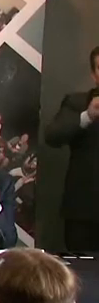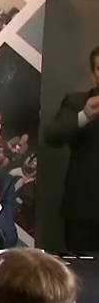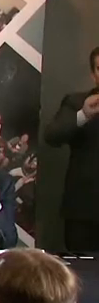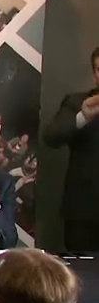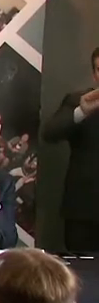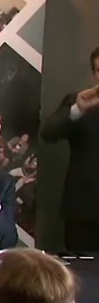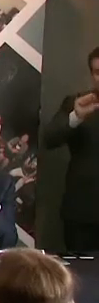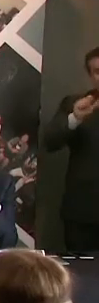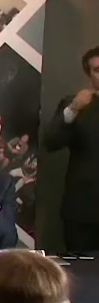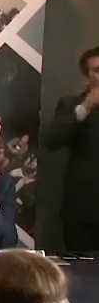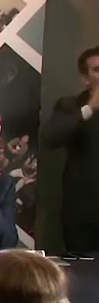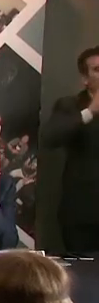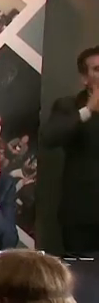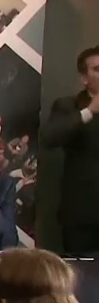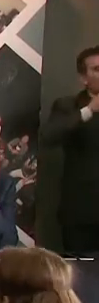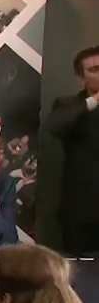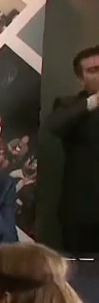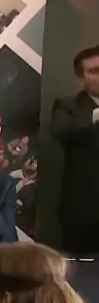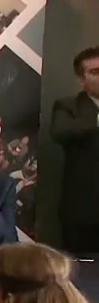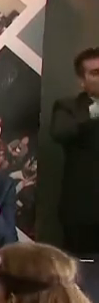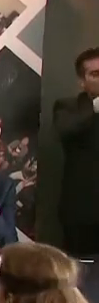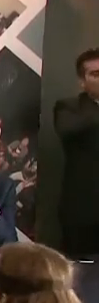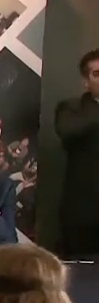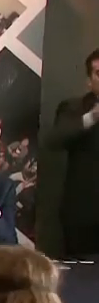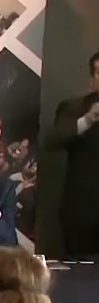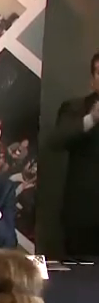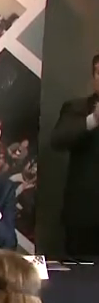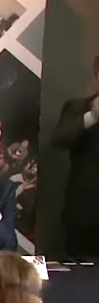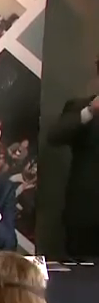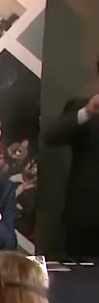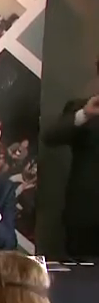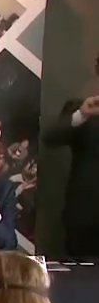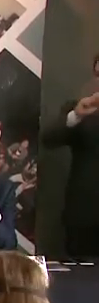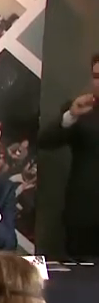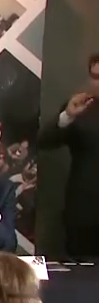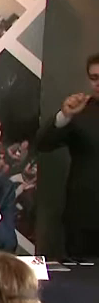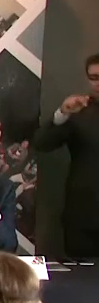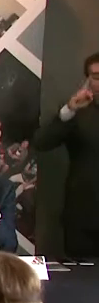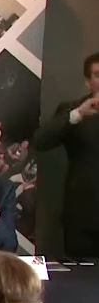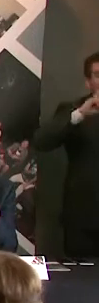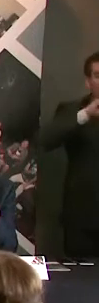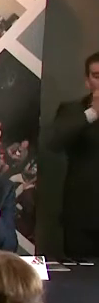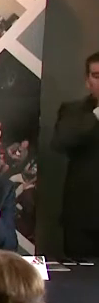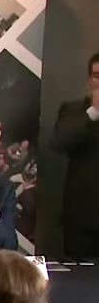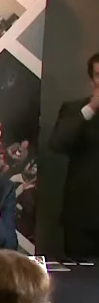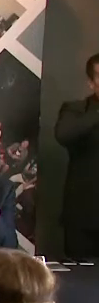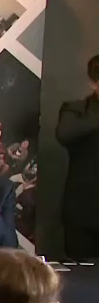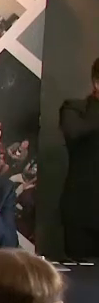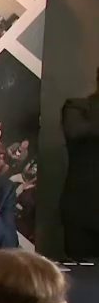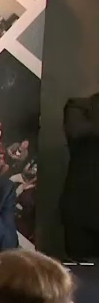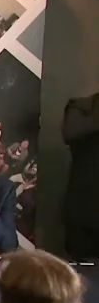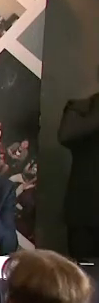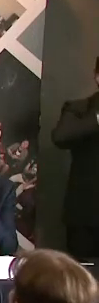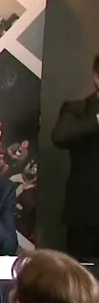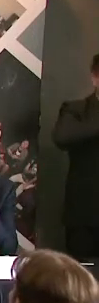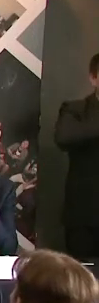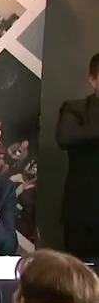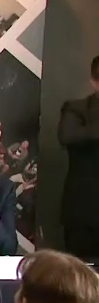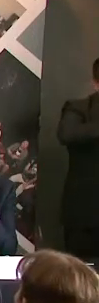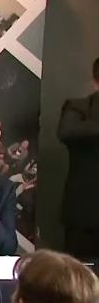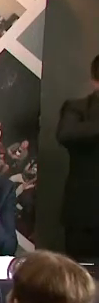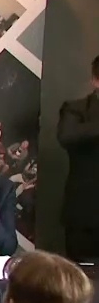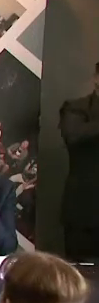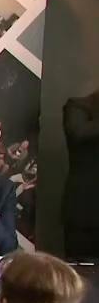miles de niñas y de mujeres que anhelan ejercer sus derechos en libertad. Parafraseando justamente a